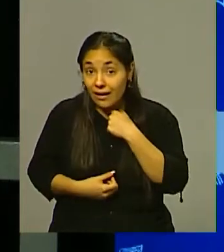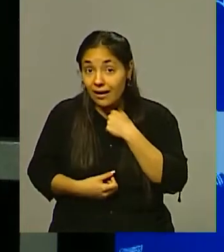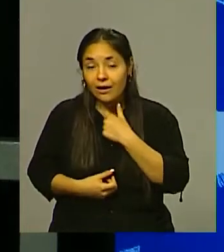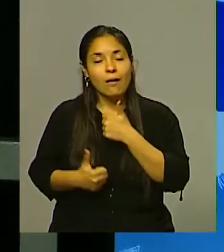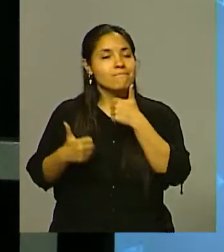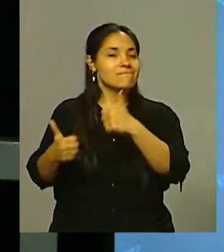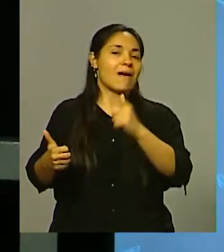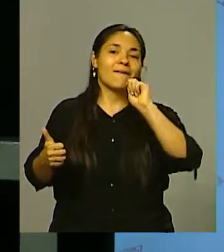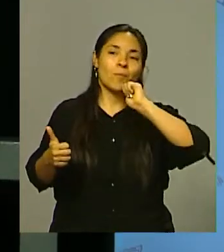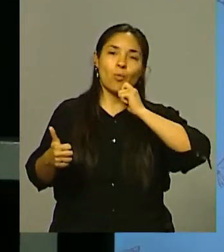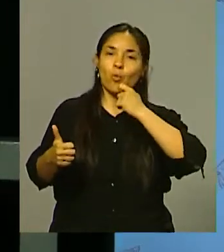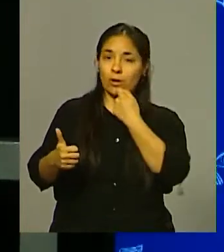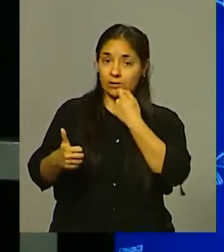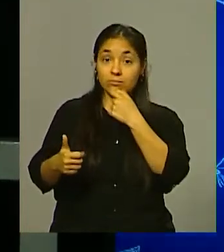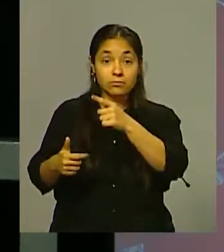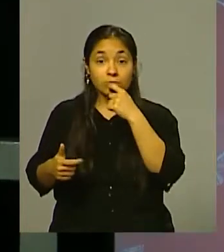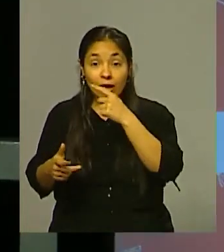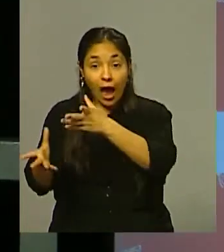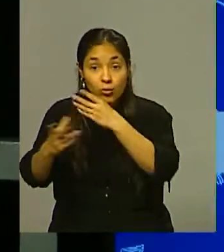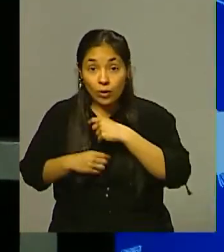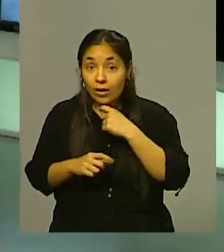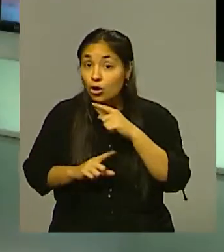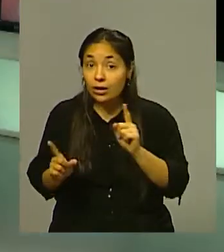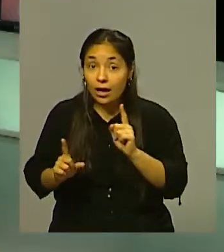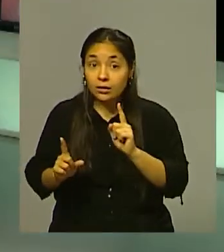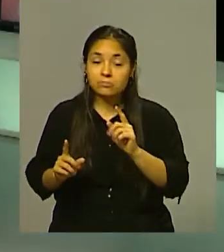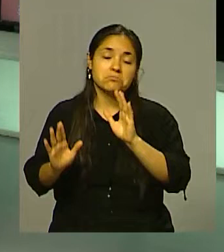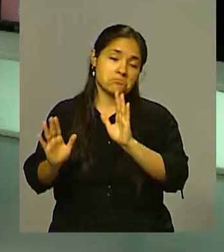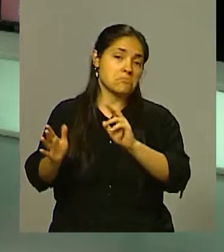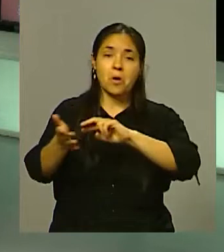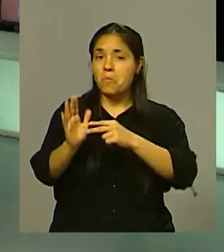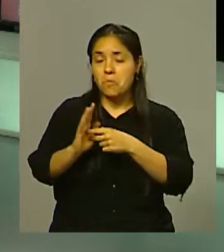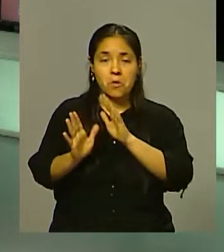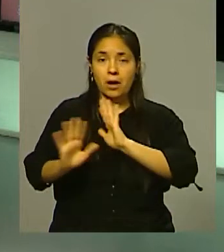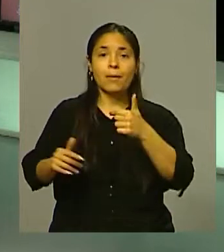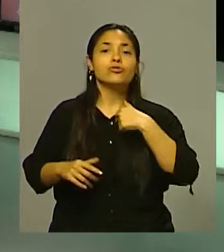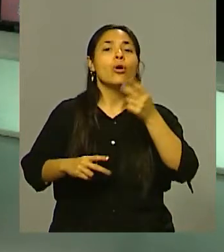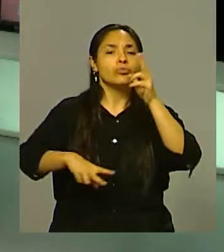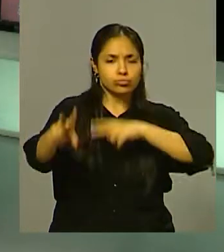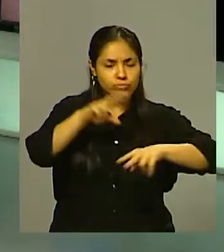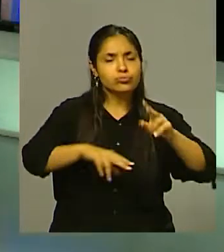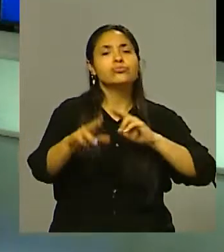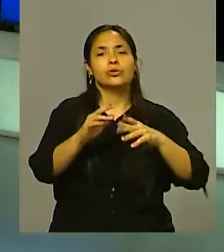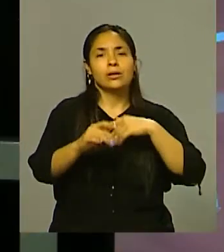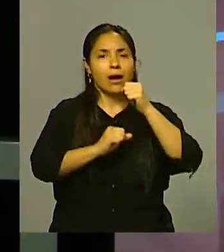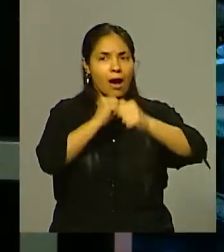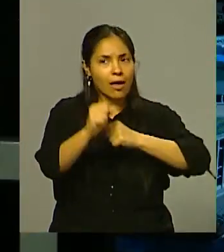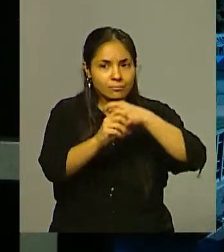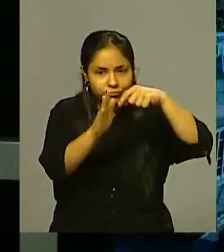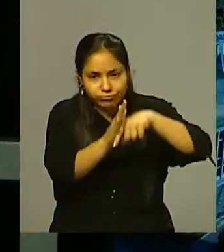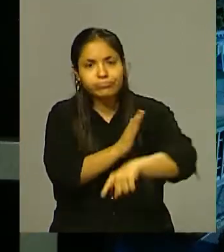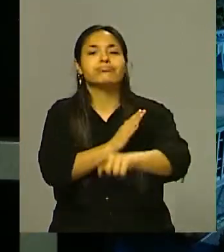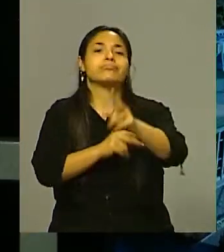encantado. Claro. Si no queréis colaborar, yo busco por mi cuenta y llego hasta donde llego.